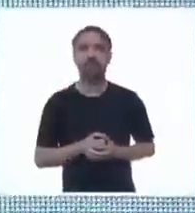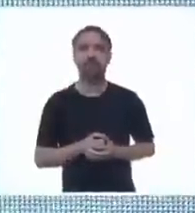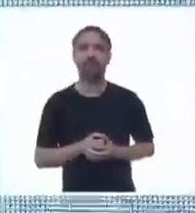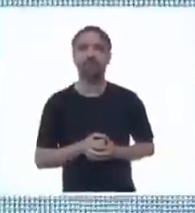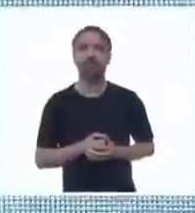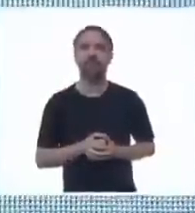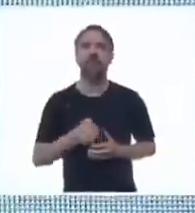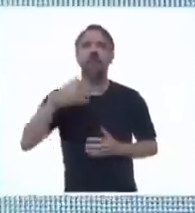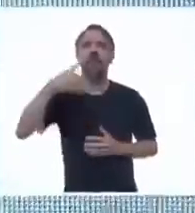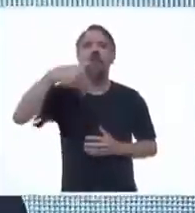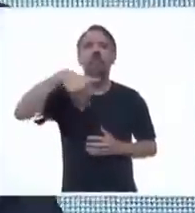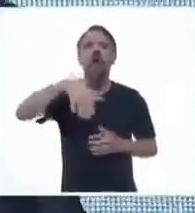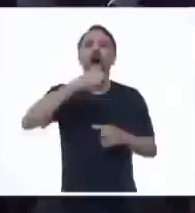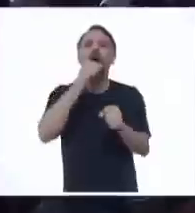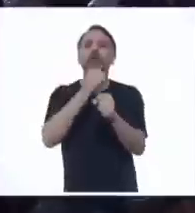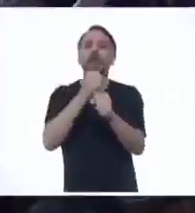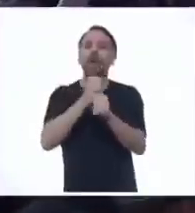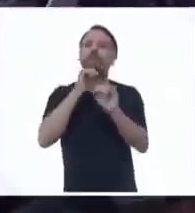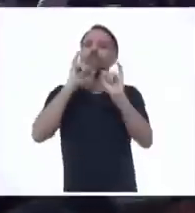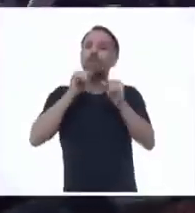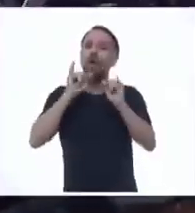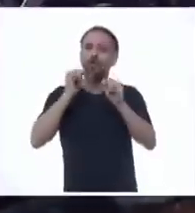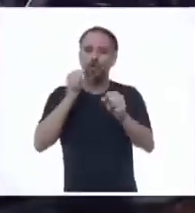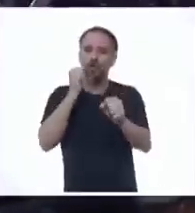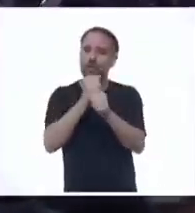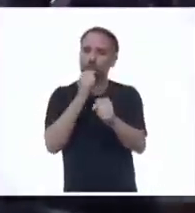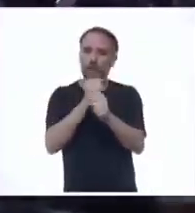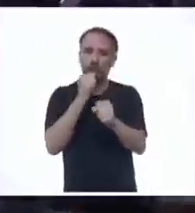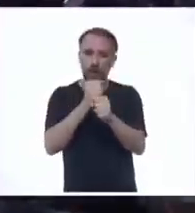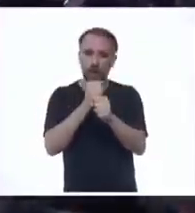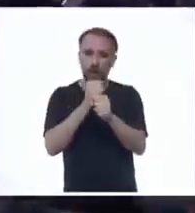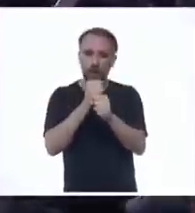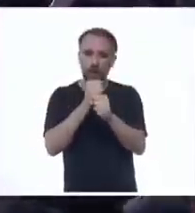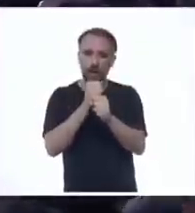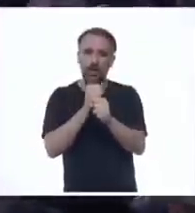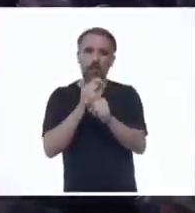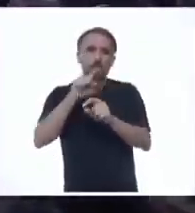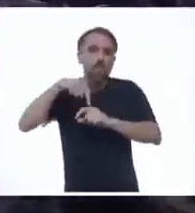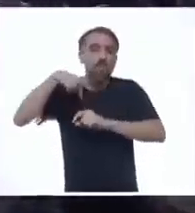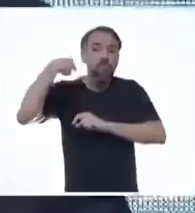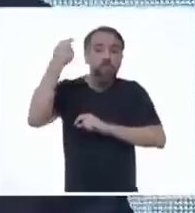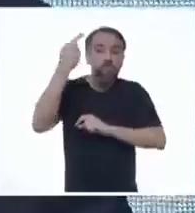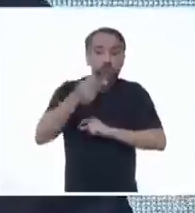que voy a trabajar a